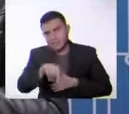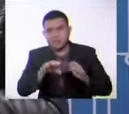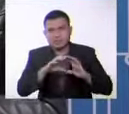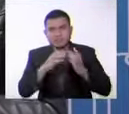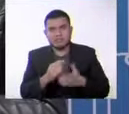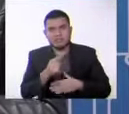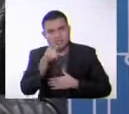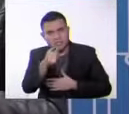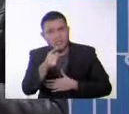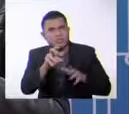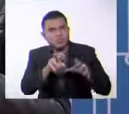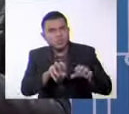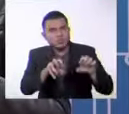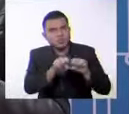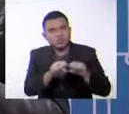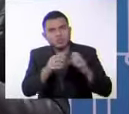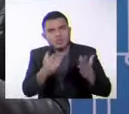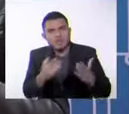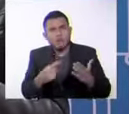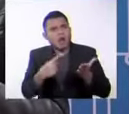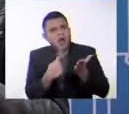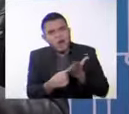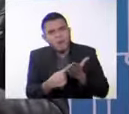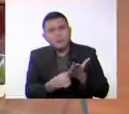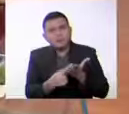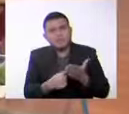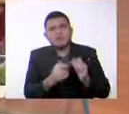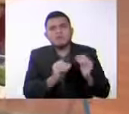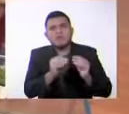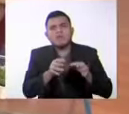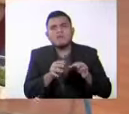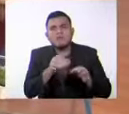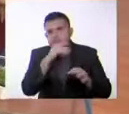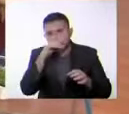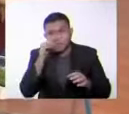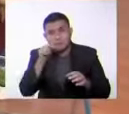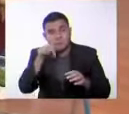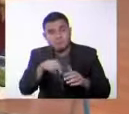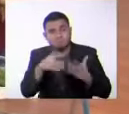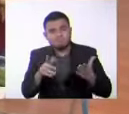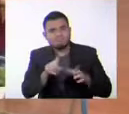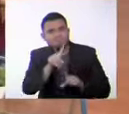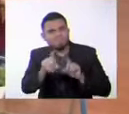dar solución y vamos a conversar también acerca de estas